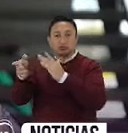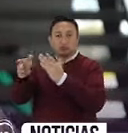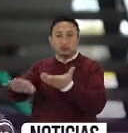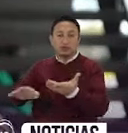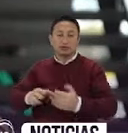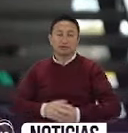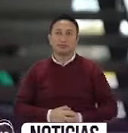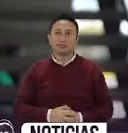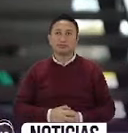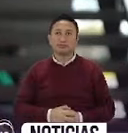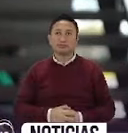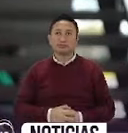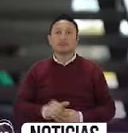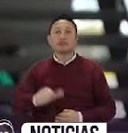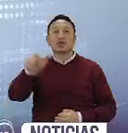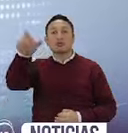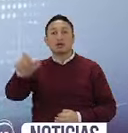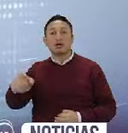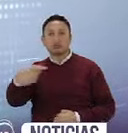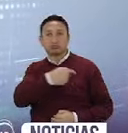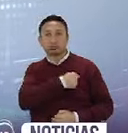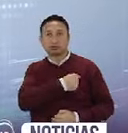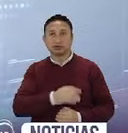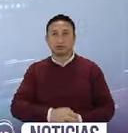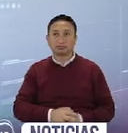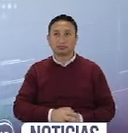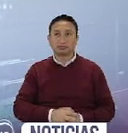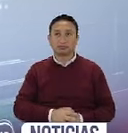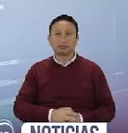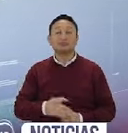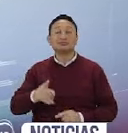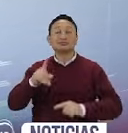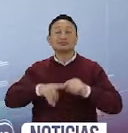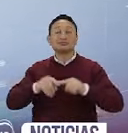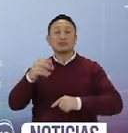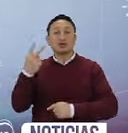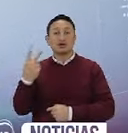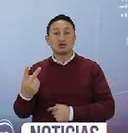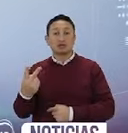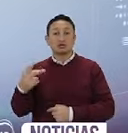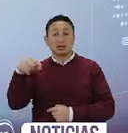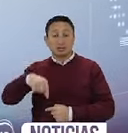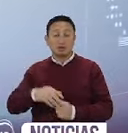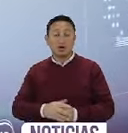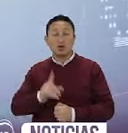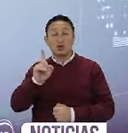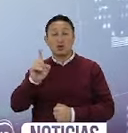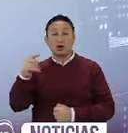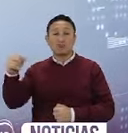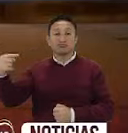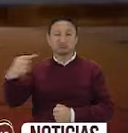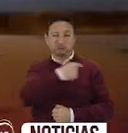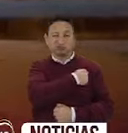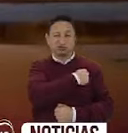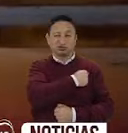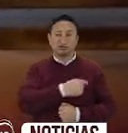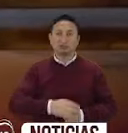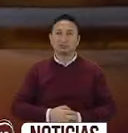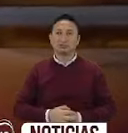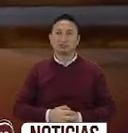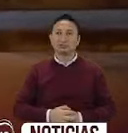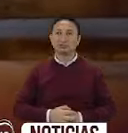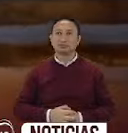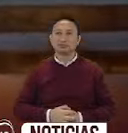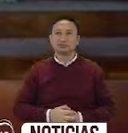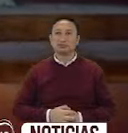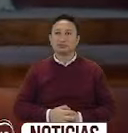ese instante, hay una persona también herida. Se trata de su cómplice, que resultó con una herida de proyectil a la altura del